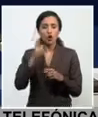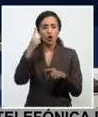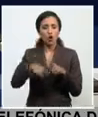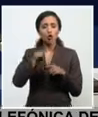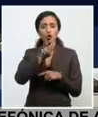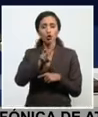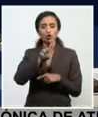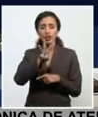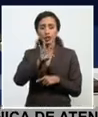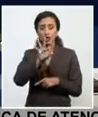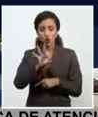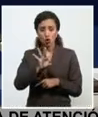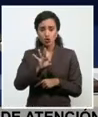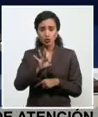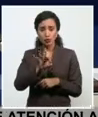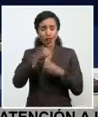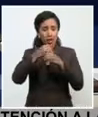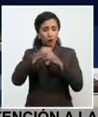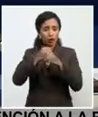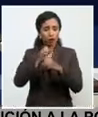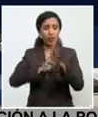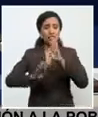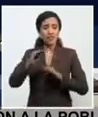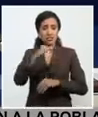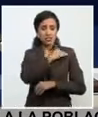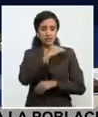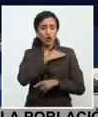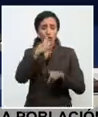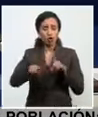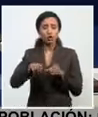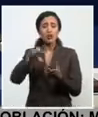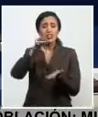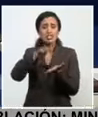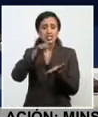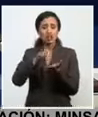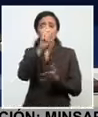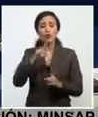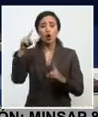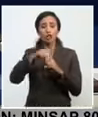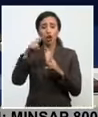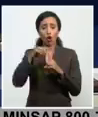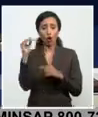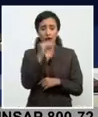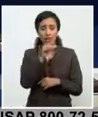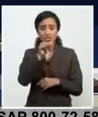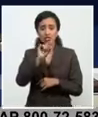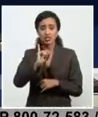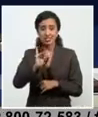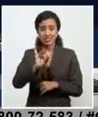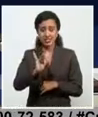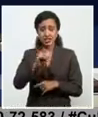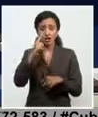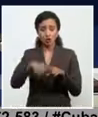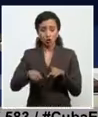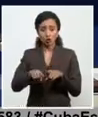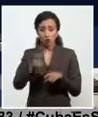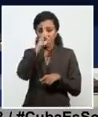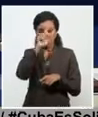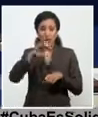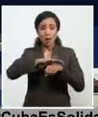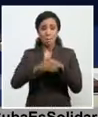238, en el Centro de Ingeniería Genética y Biotecnología 67 y en el Hospital Hermanos Amejeiras, en